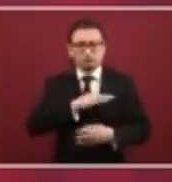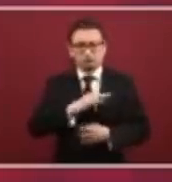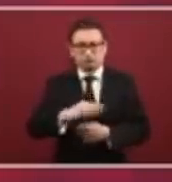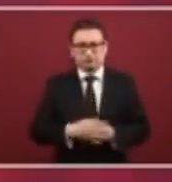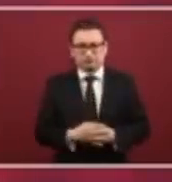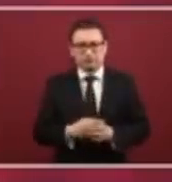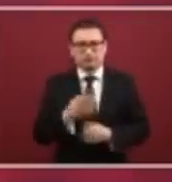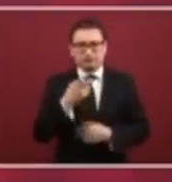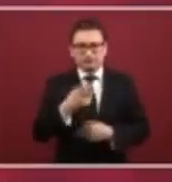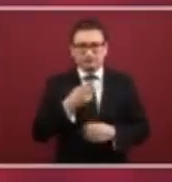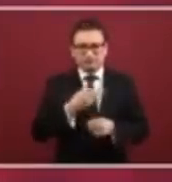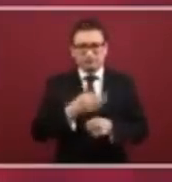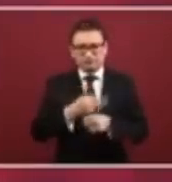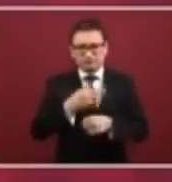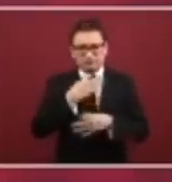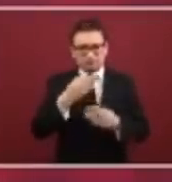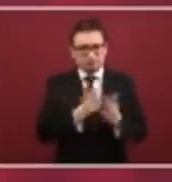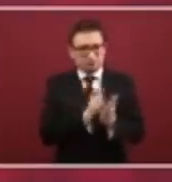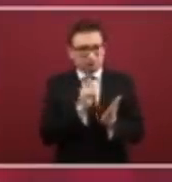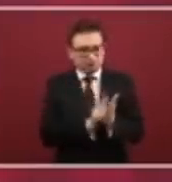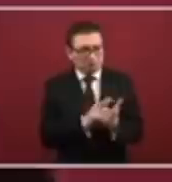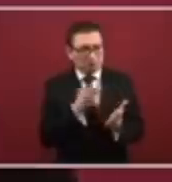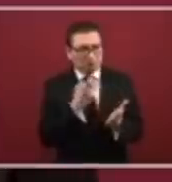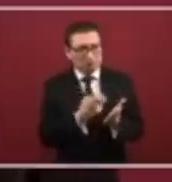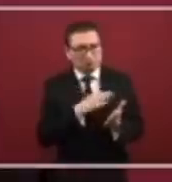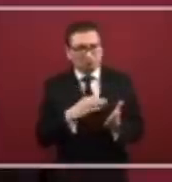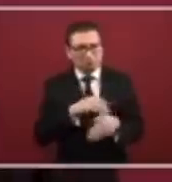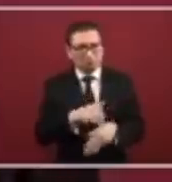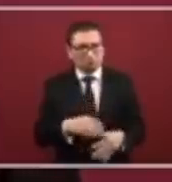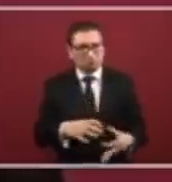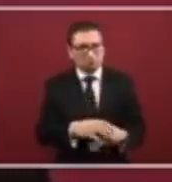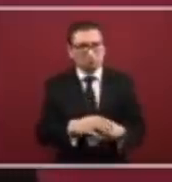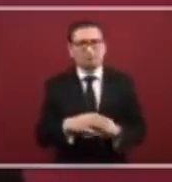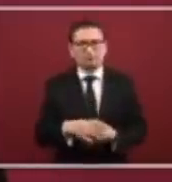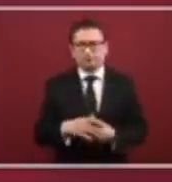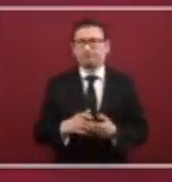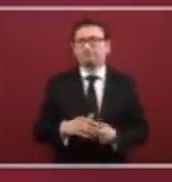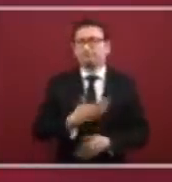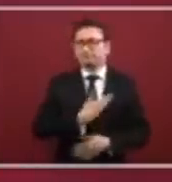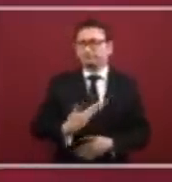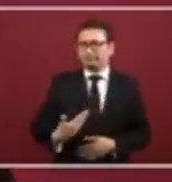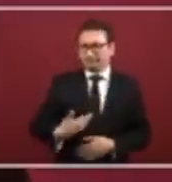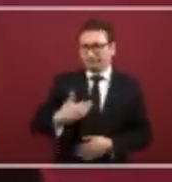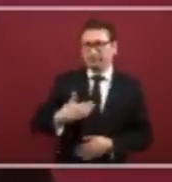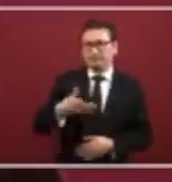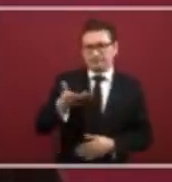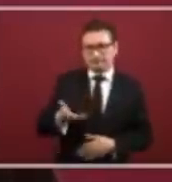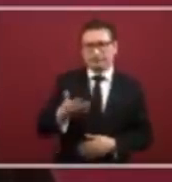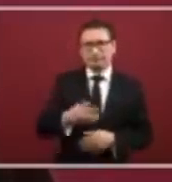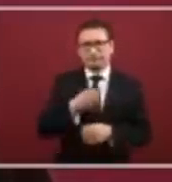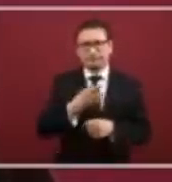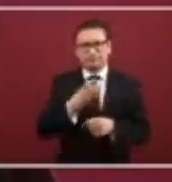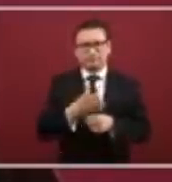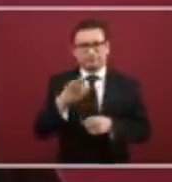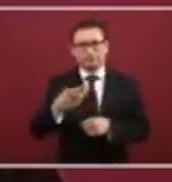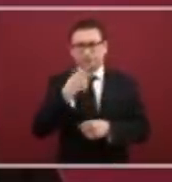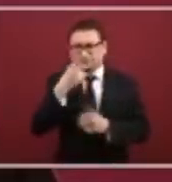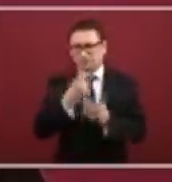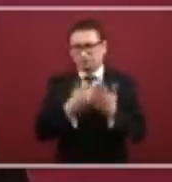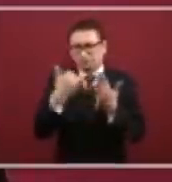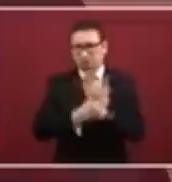declarado desierto en términos de ley, el presidente de la República ha encargado llevar a cabo este proyecto, nos